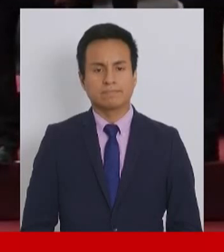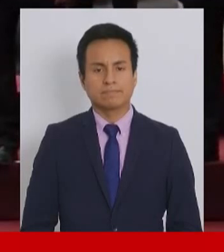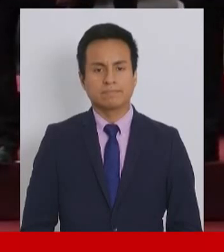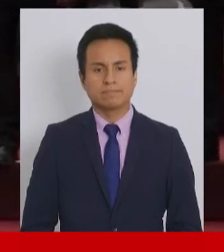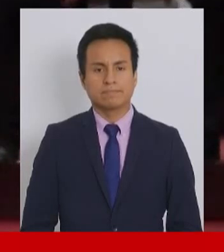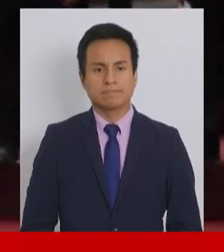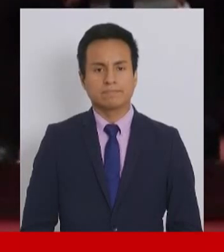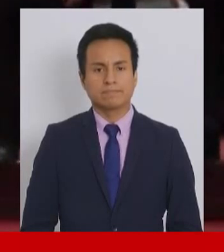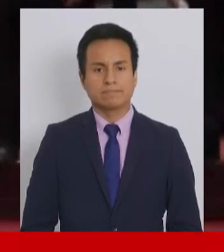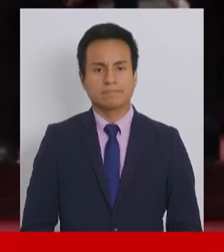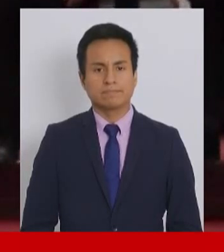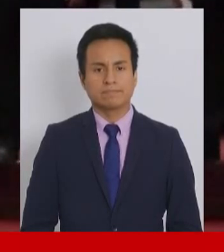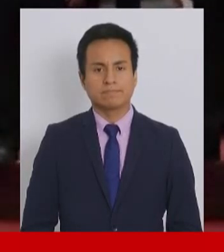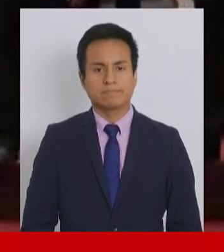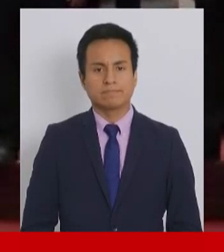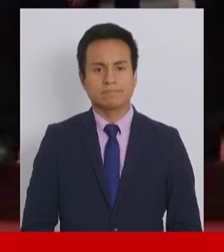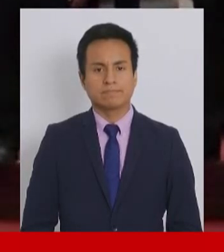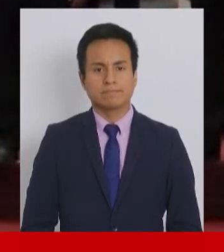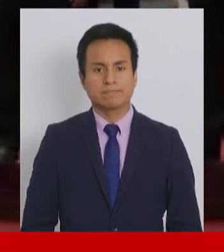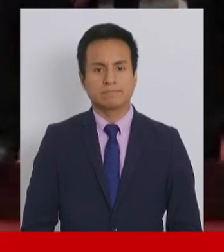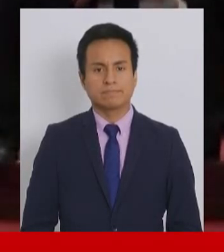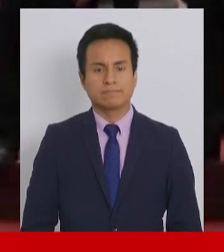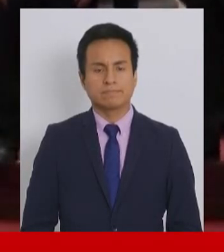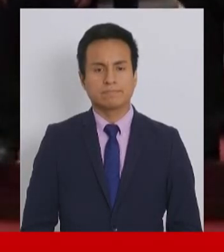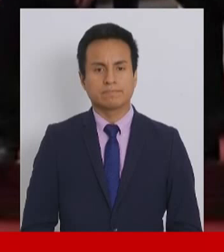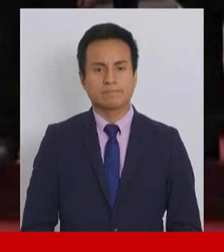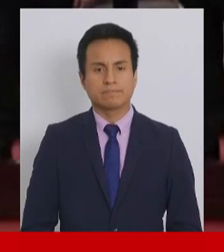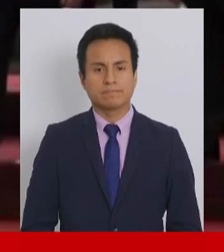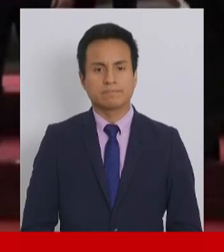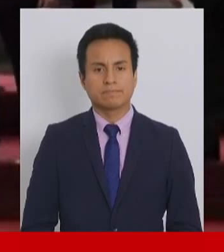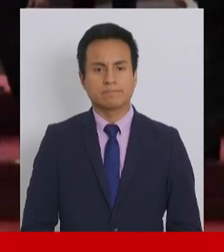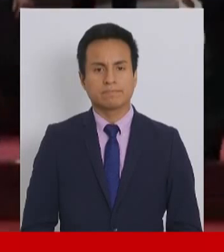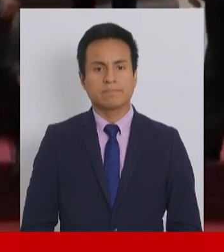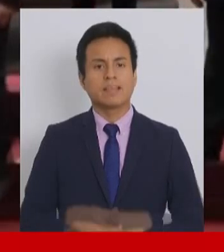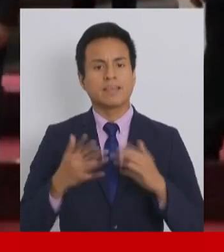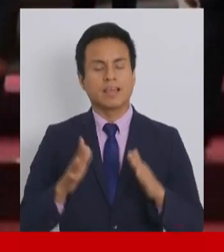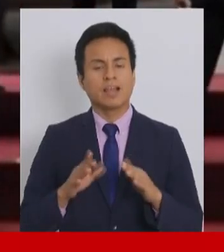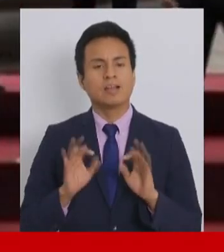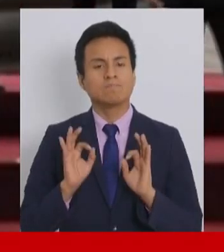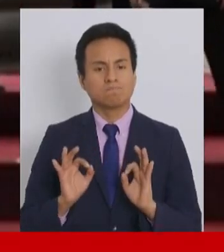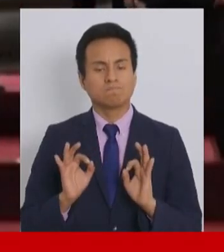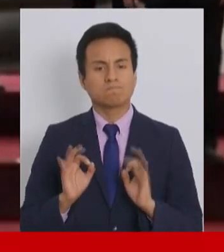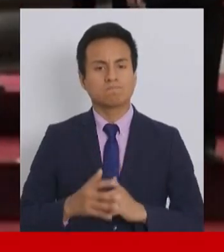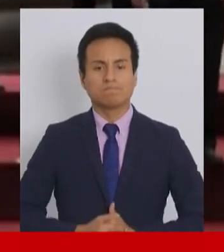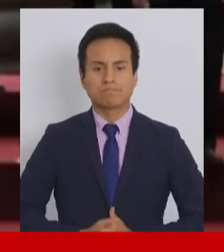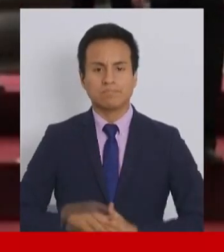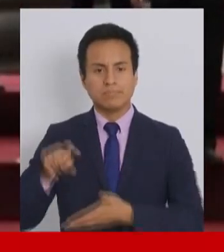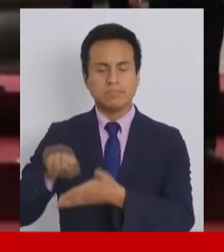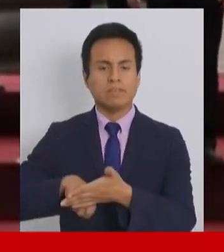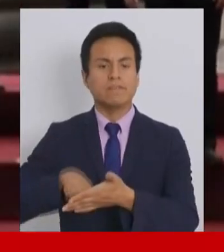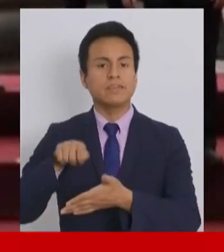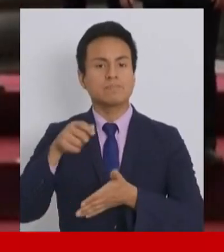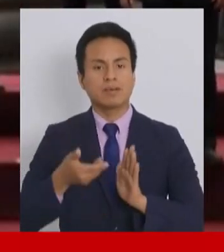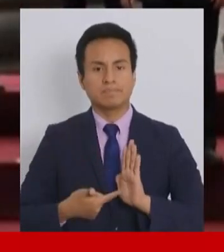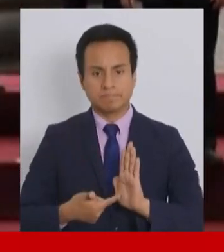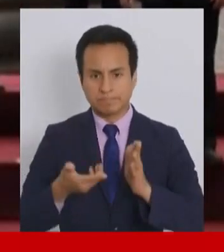gobierno argentino, parte de la comitiva que acompaña al presidente Alberto Fernández. A la firma.